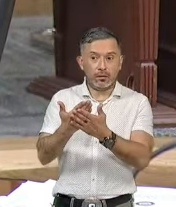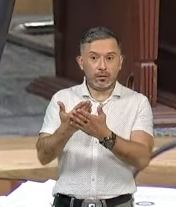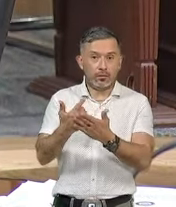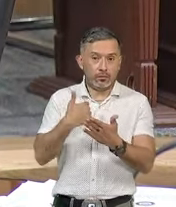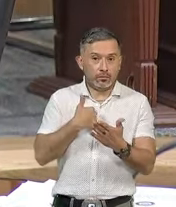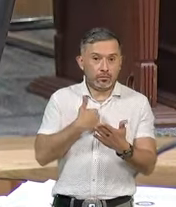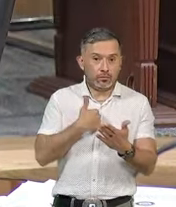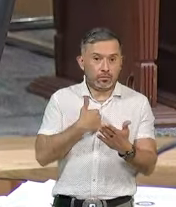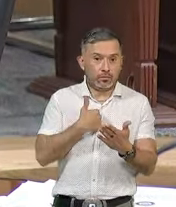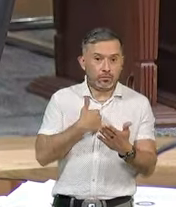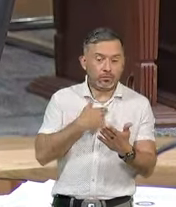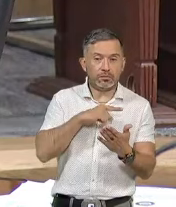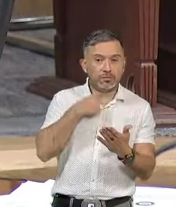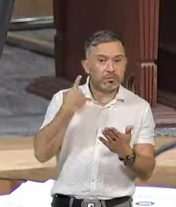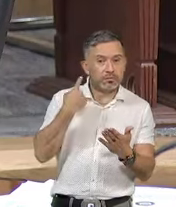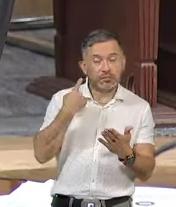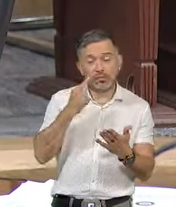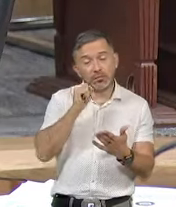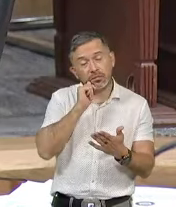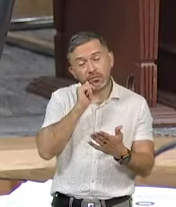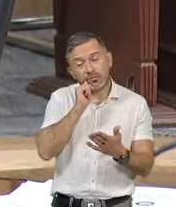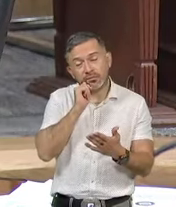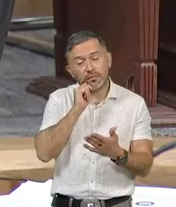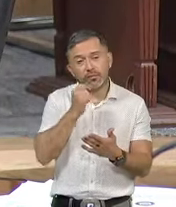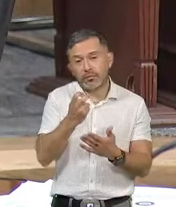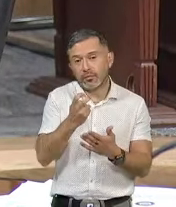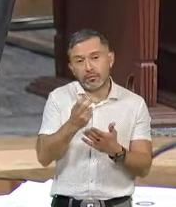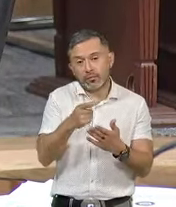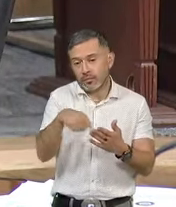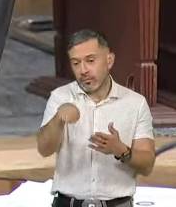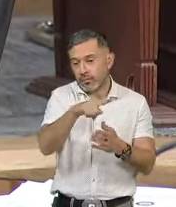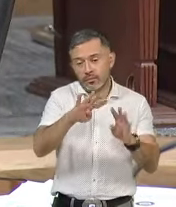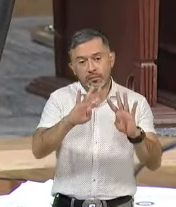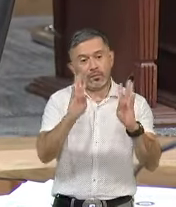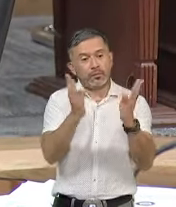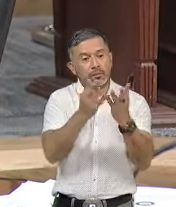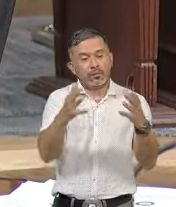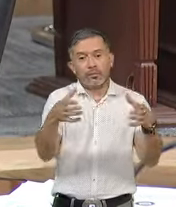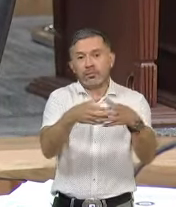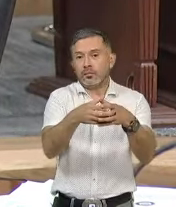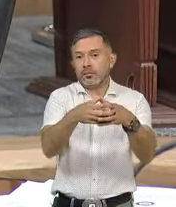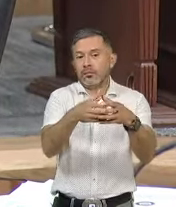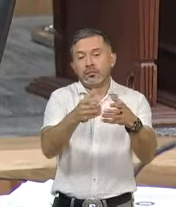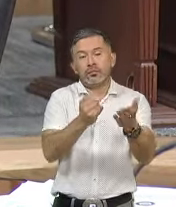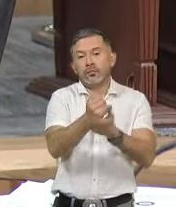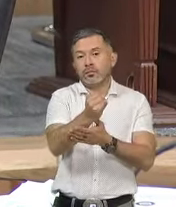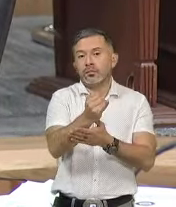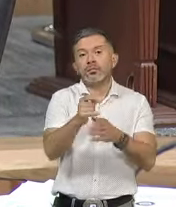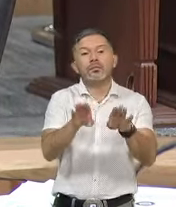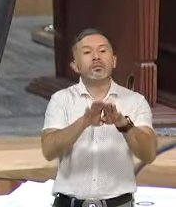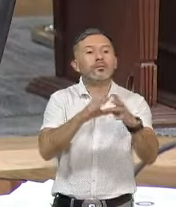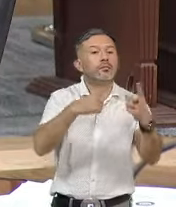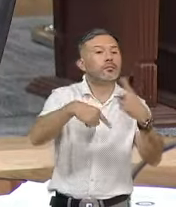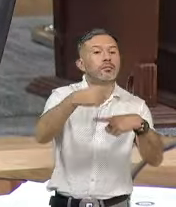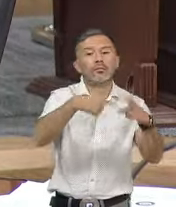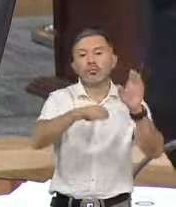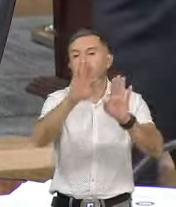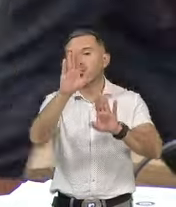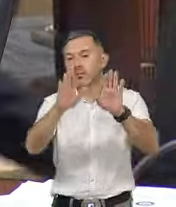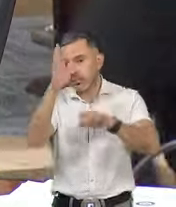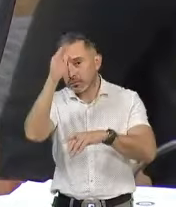propuestas pero así se toman las decisiones en órganos colegiados se toman por consenso y es una